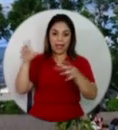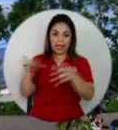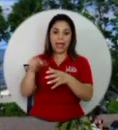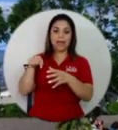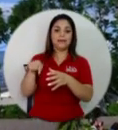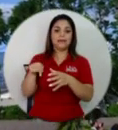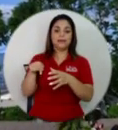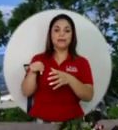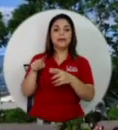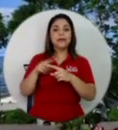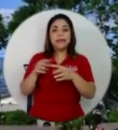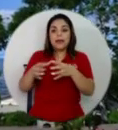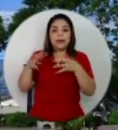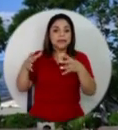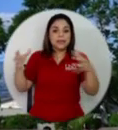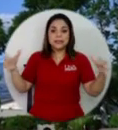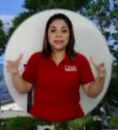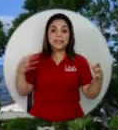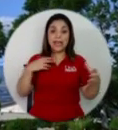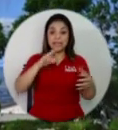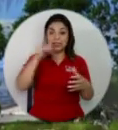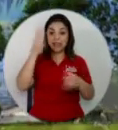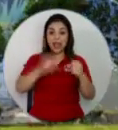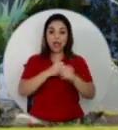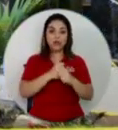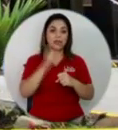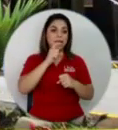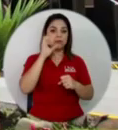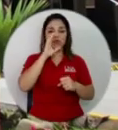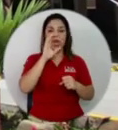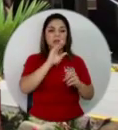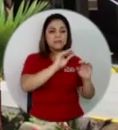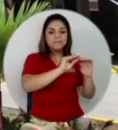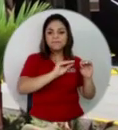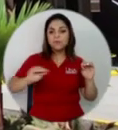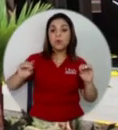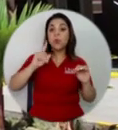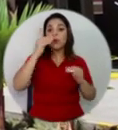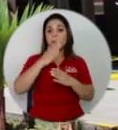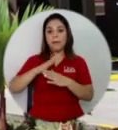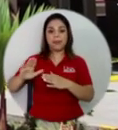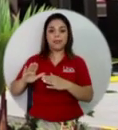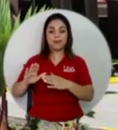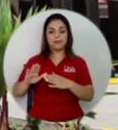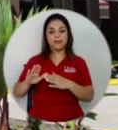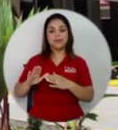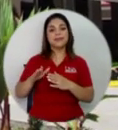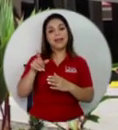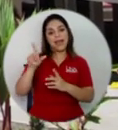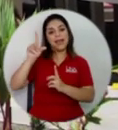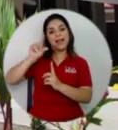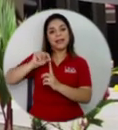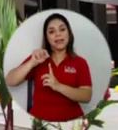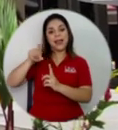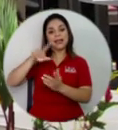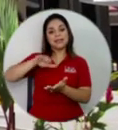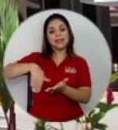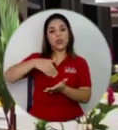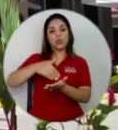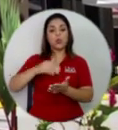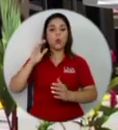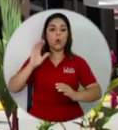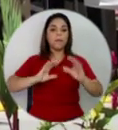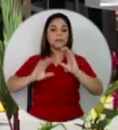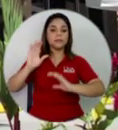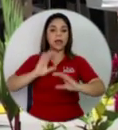crece rápidamente y ya para el tercer año hubo que buscar dónde trasladar una parte de la operación de la sede, que es cuando se